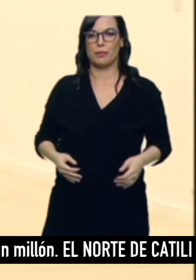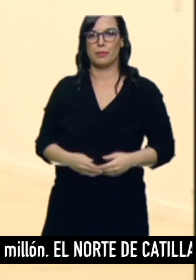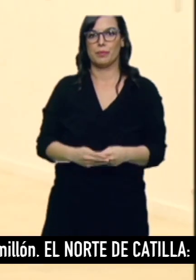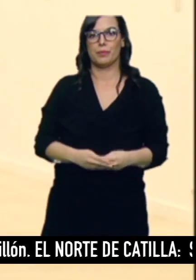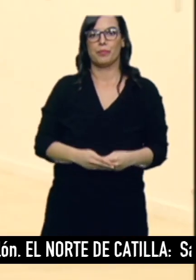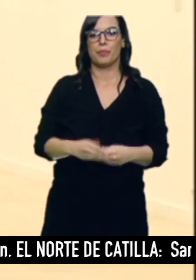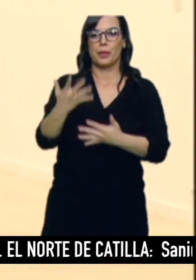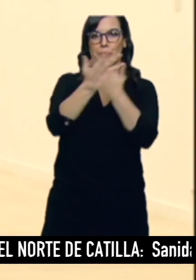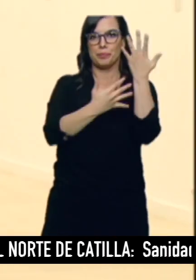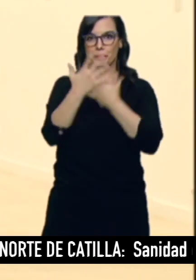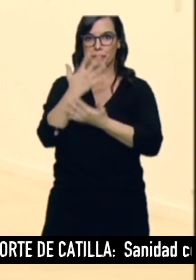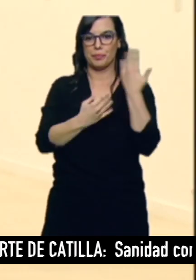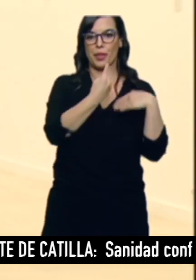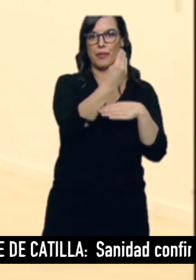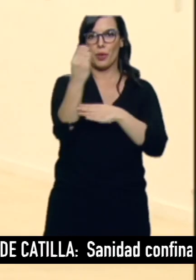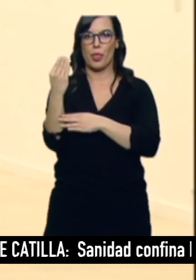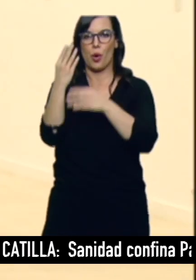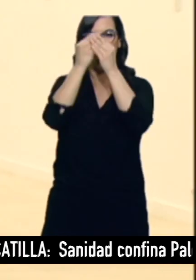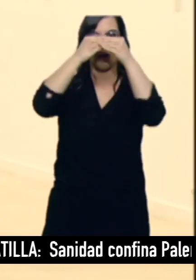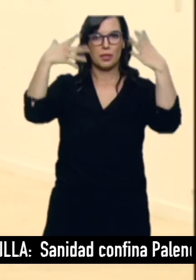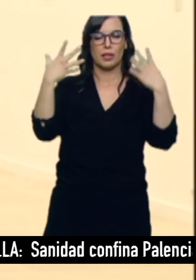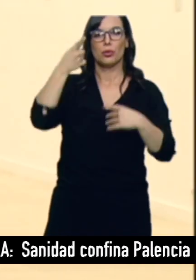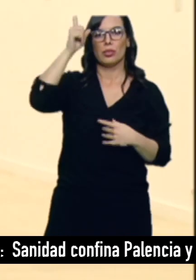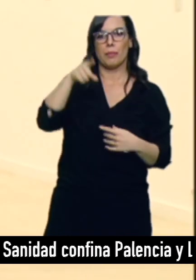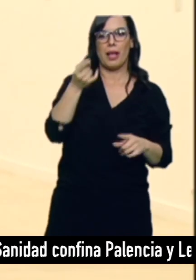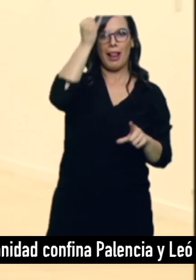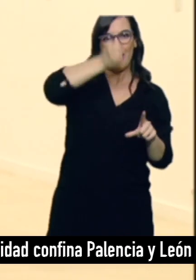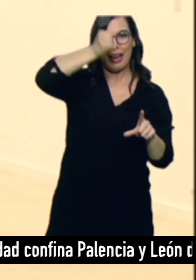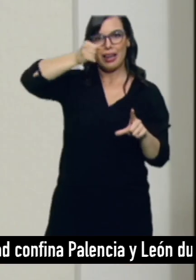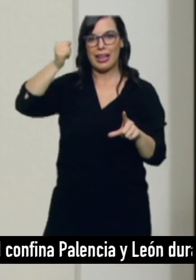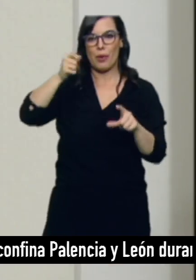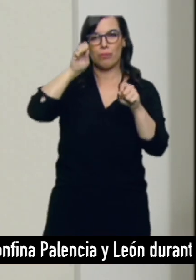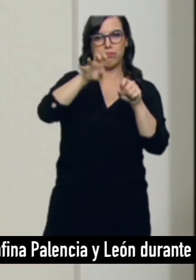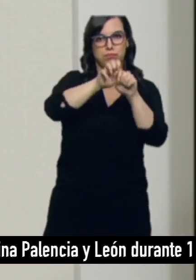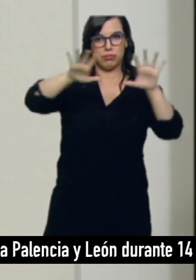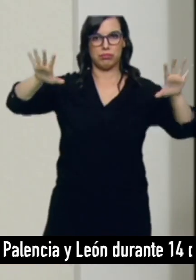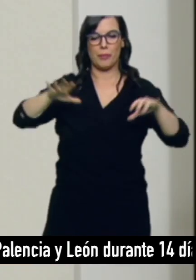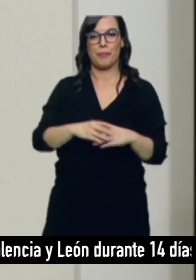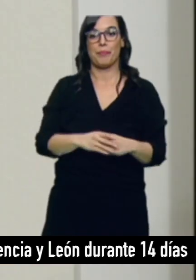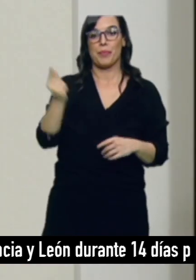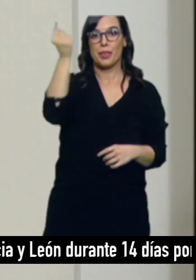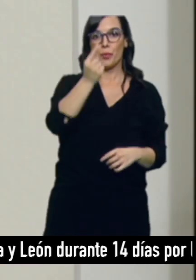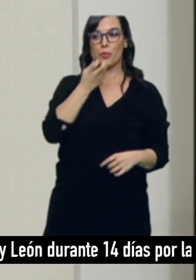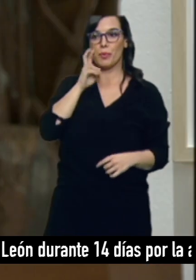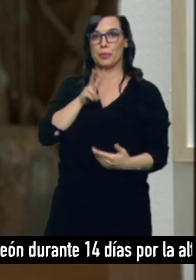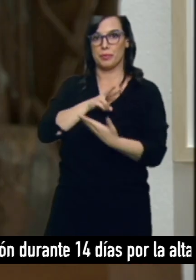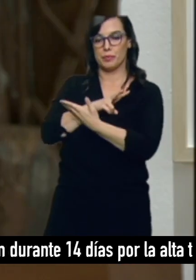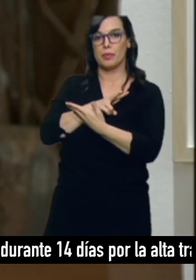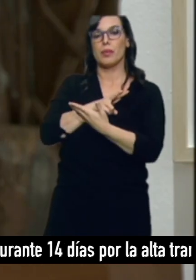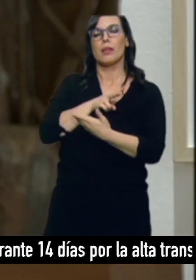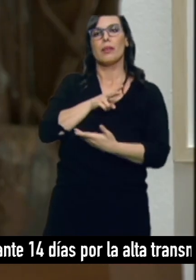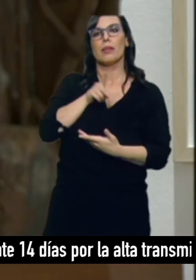Dialogan la figuración con la abstracción, dialoga la línea con la mancha. De Venancio, dibujos como este magnífico Adán y Eva y